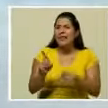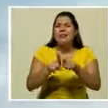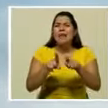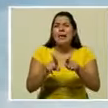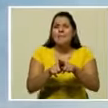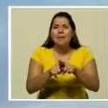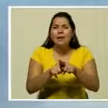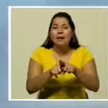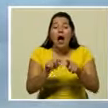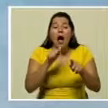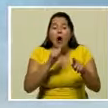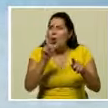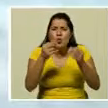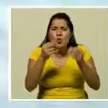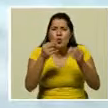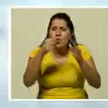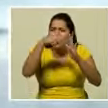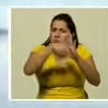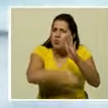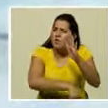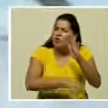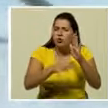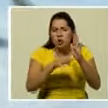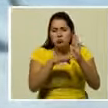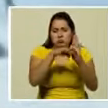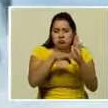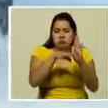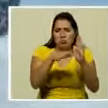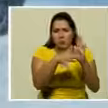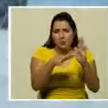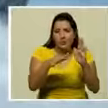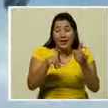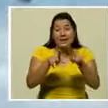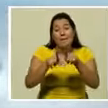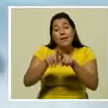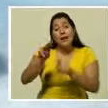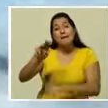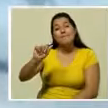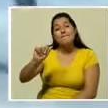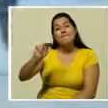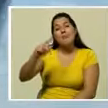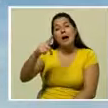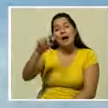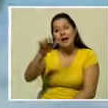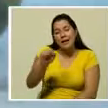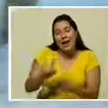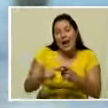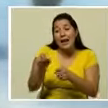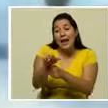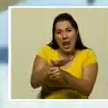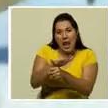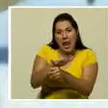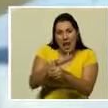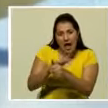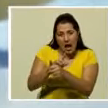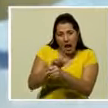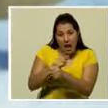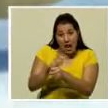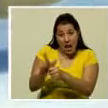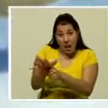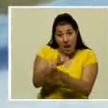poca profundidad, manglares, estuarios y lagunas con musgo con o sin vegetación. Aunque es